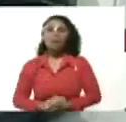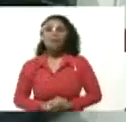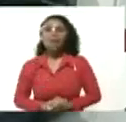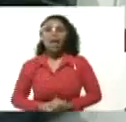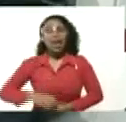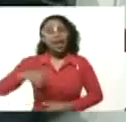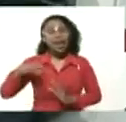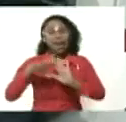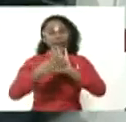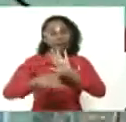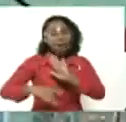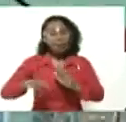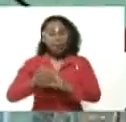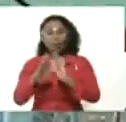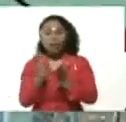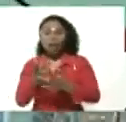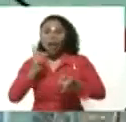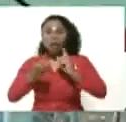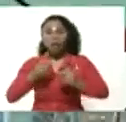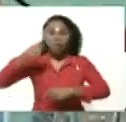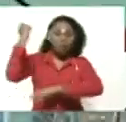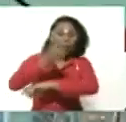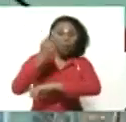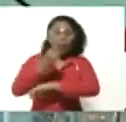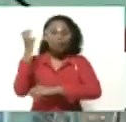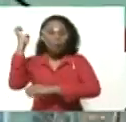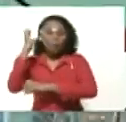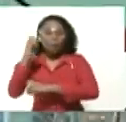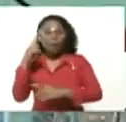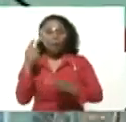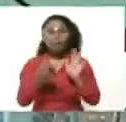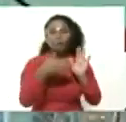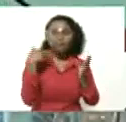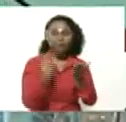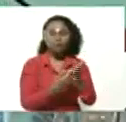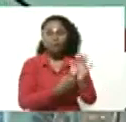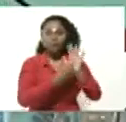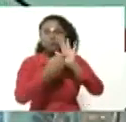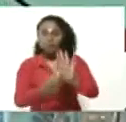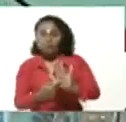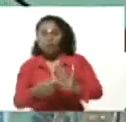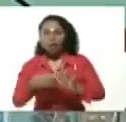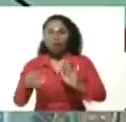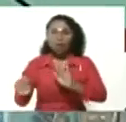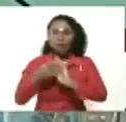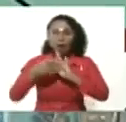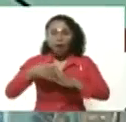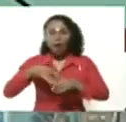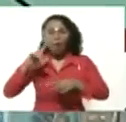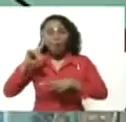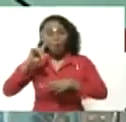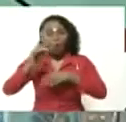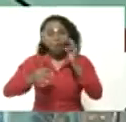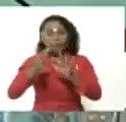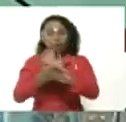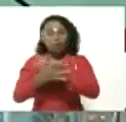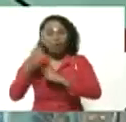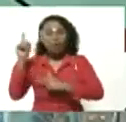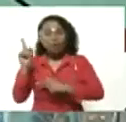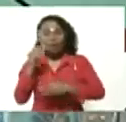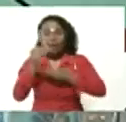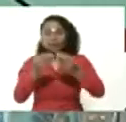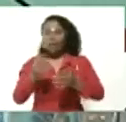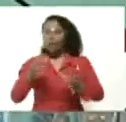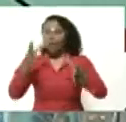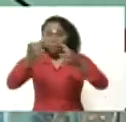mundiales, que aunque los tribunales europeos terminen señalando el abuso de los juicios contra los políticos catalanes, no han cuestionado en modo alguno el encarcelamiento